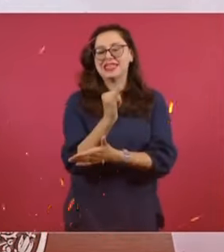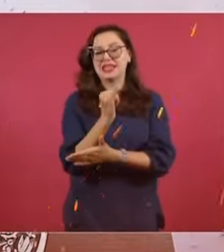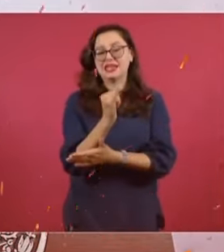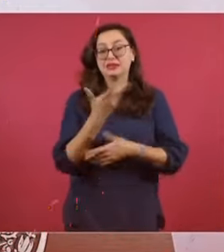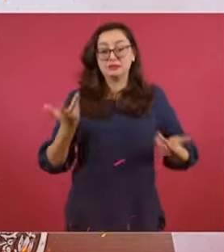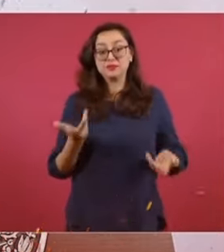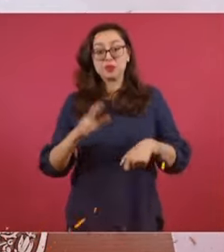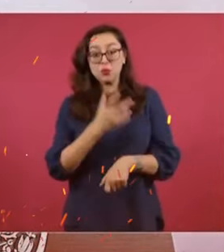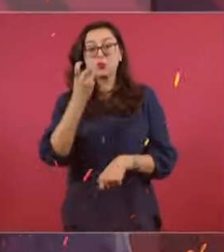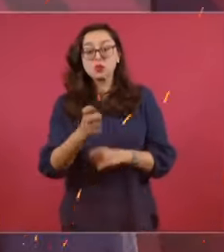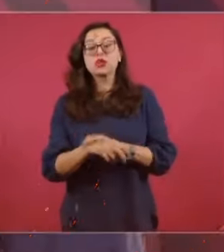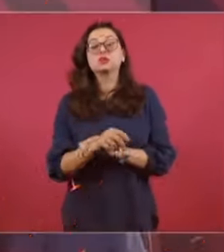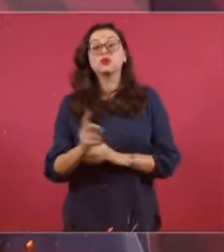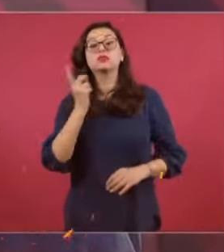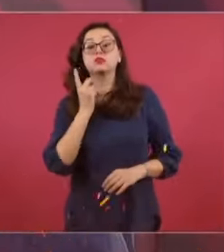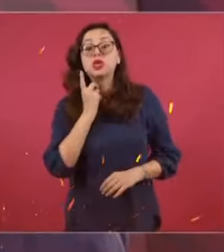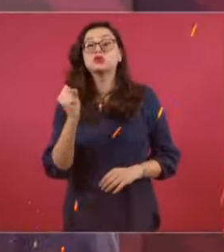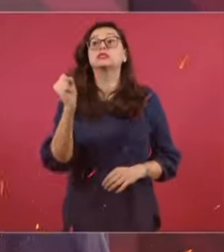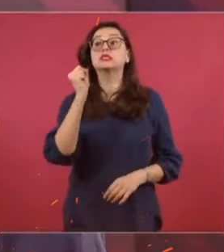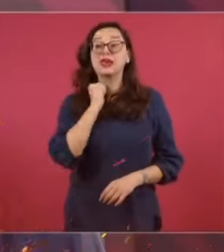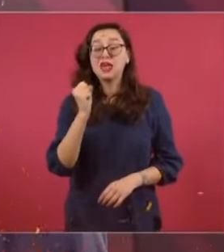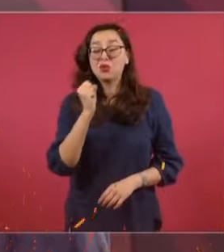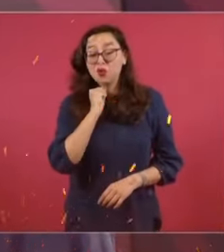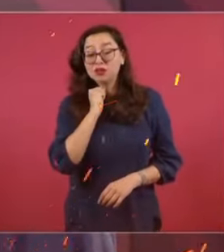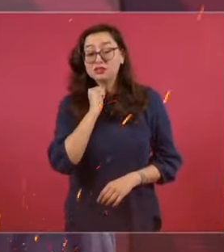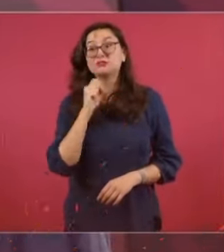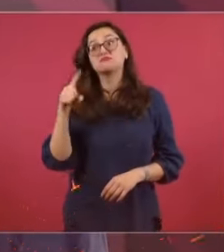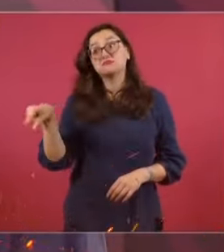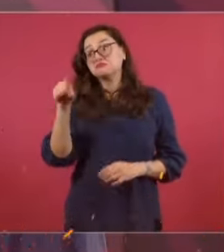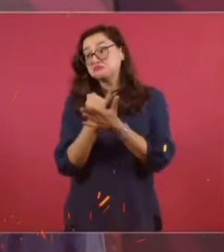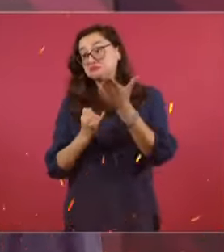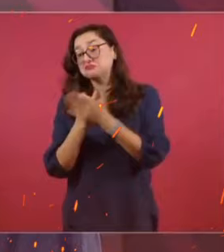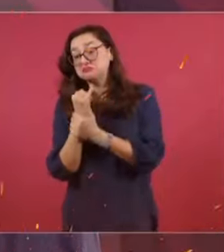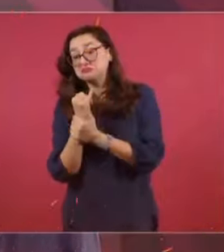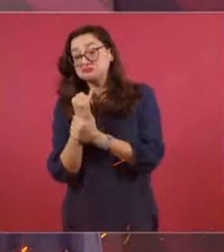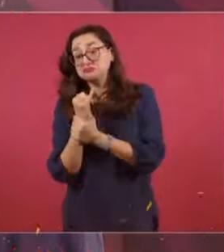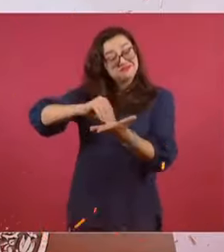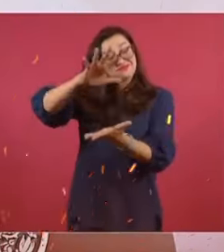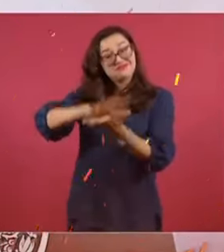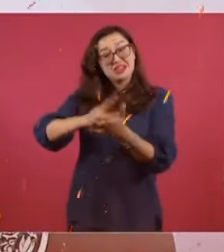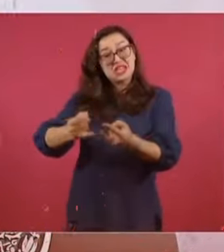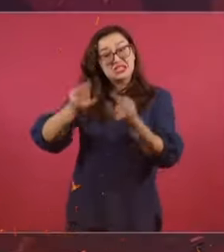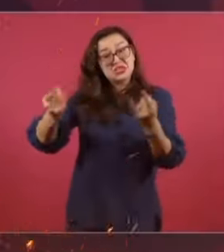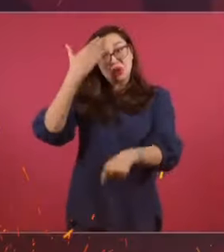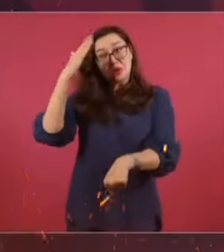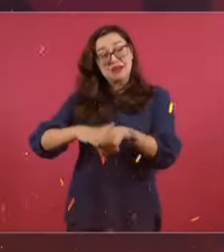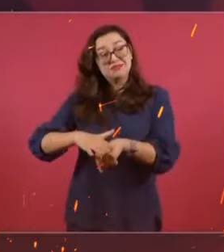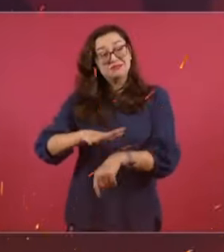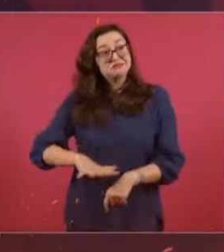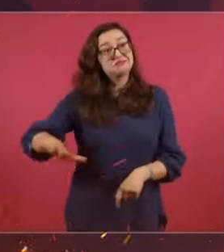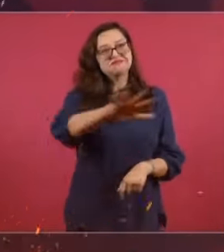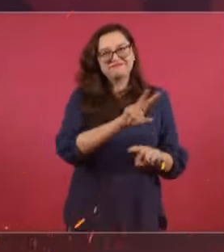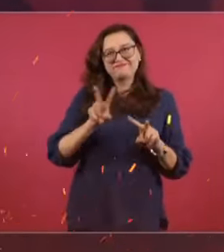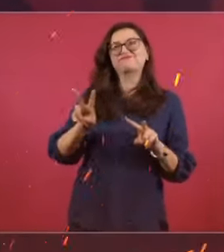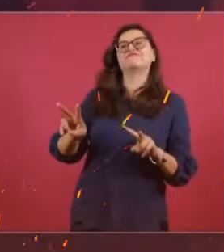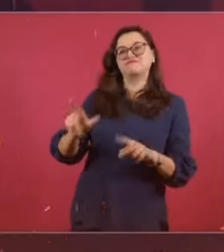a los legisladores, a los senadores, les va a tocar. Porque es la historia. Es decidir de qué lado